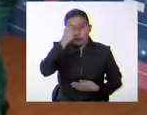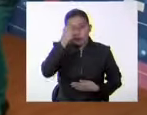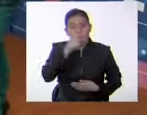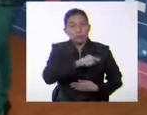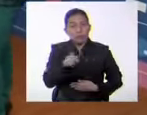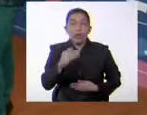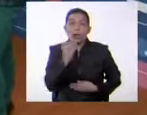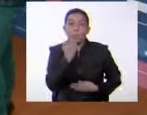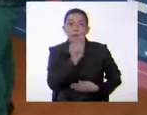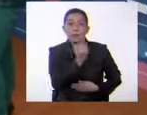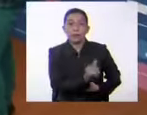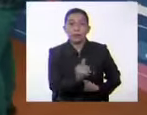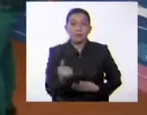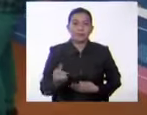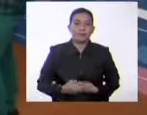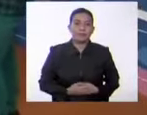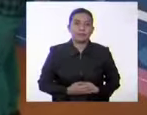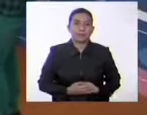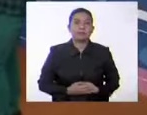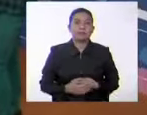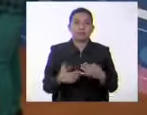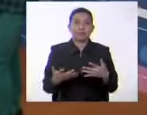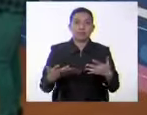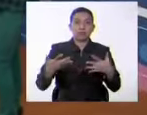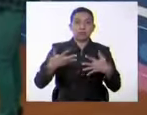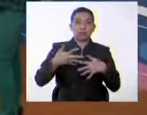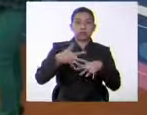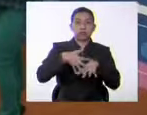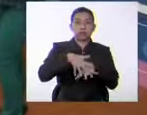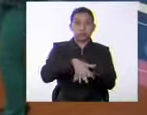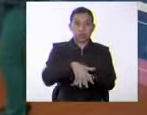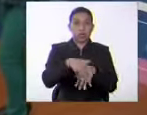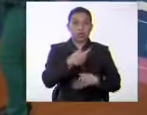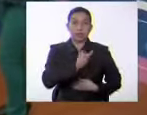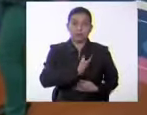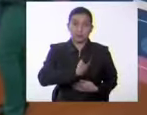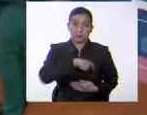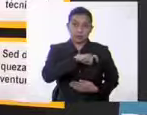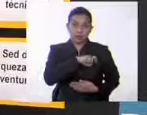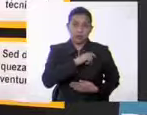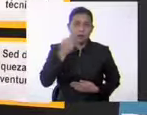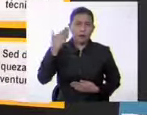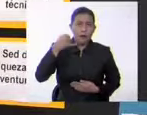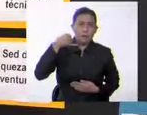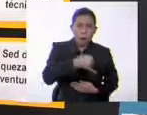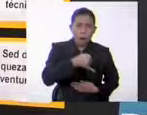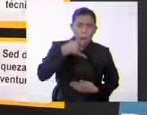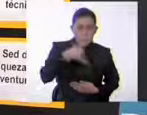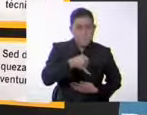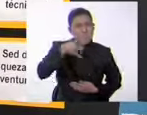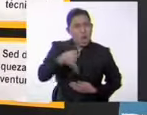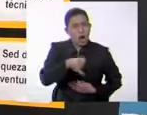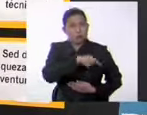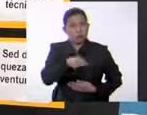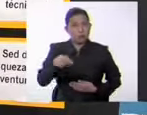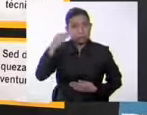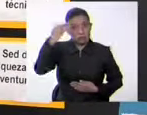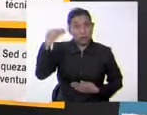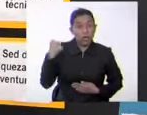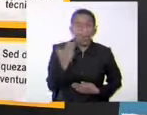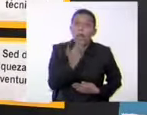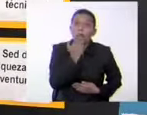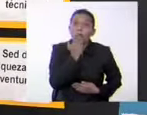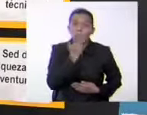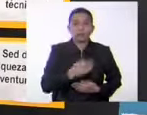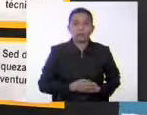se dio en esa mezcla de que los españoles en primero violaban a nuestras mujeres indígenas, y se fueron dando